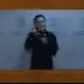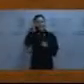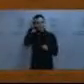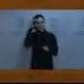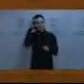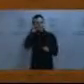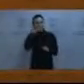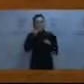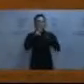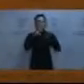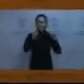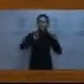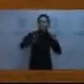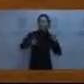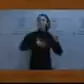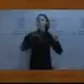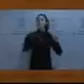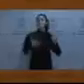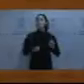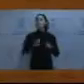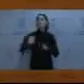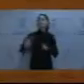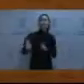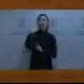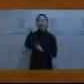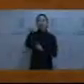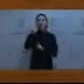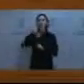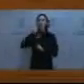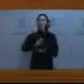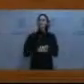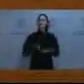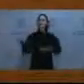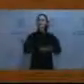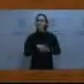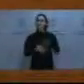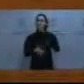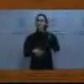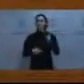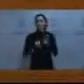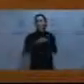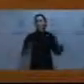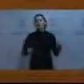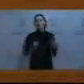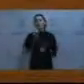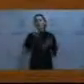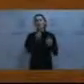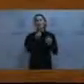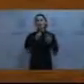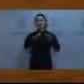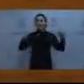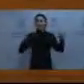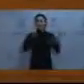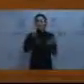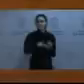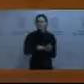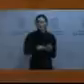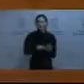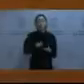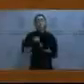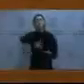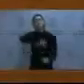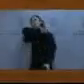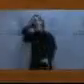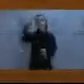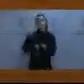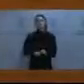otra Asturias sí que es posible, otra Asturias es realizable, y aunque algunos opinen que esta Cámara no debe tomar partido, nosotros sí lo vamos a tomar.